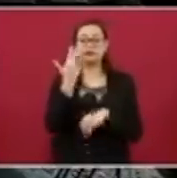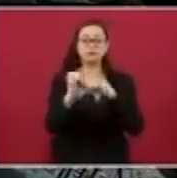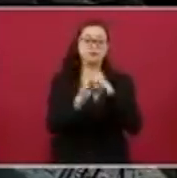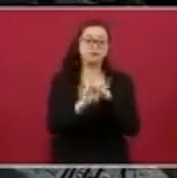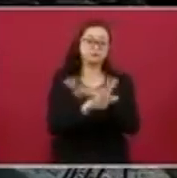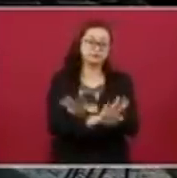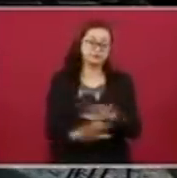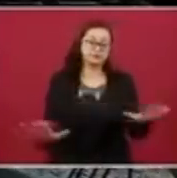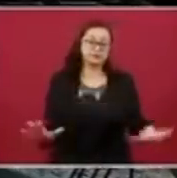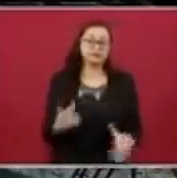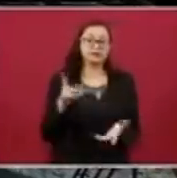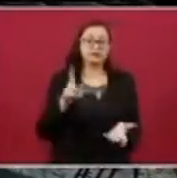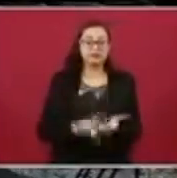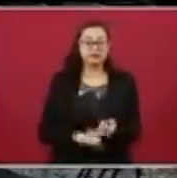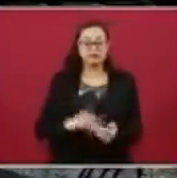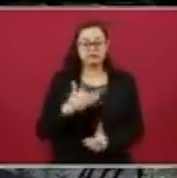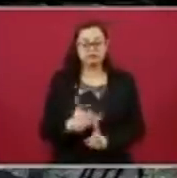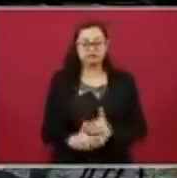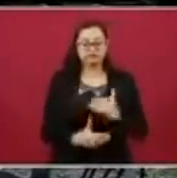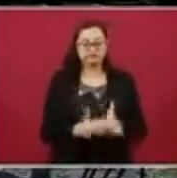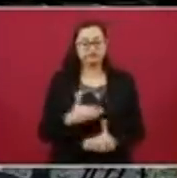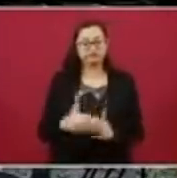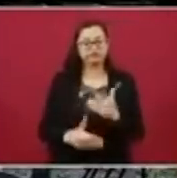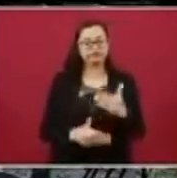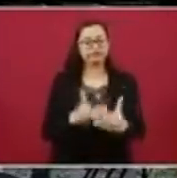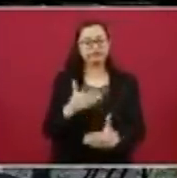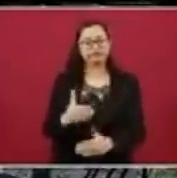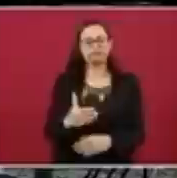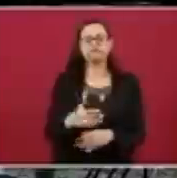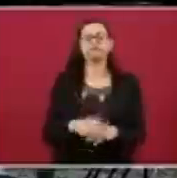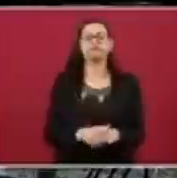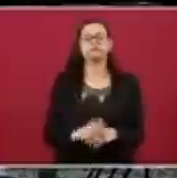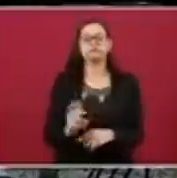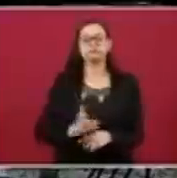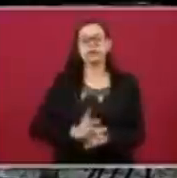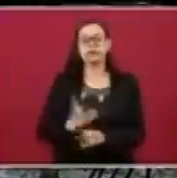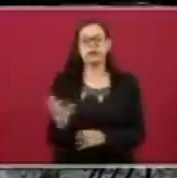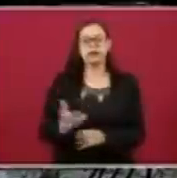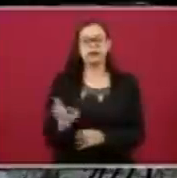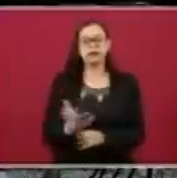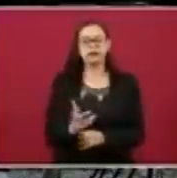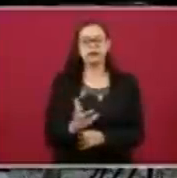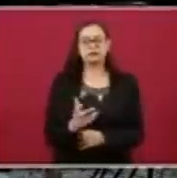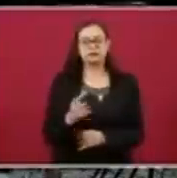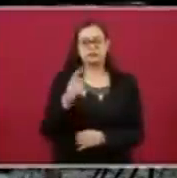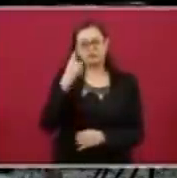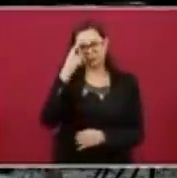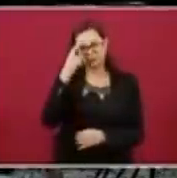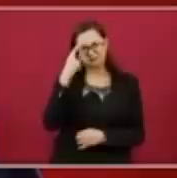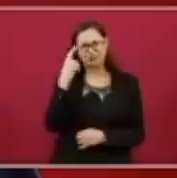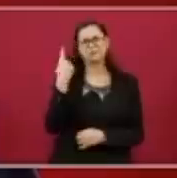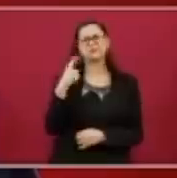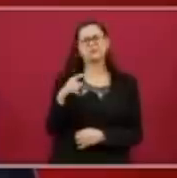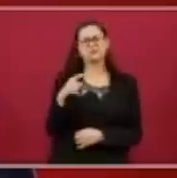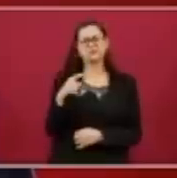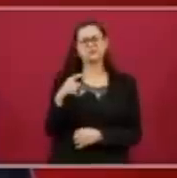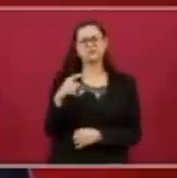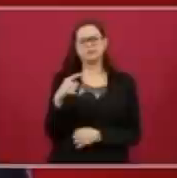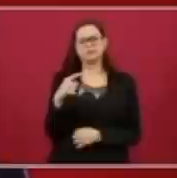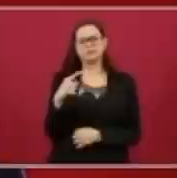todos estos procesos que se están llevando a cabo para tener